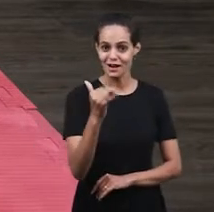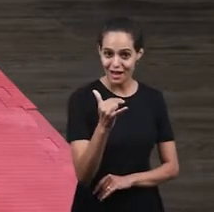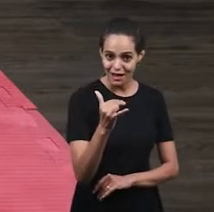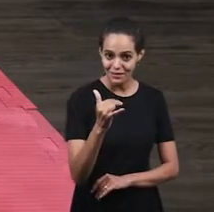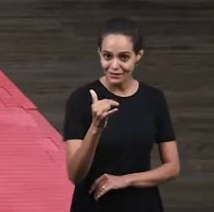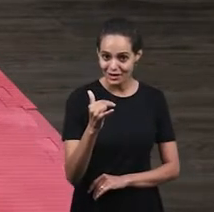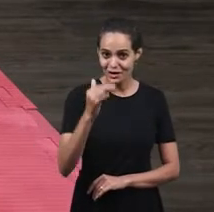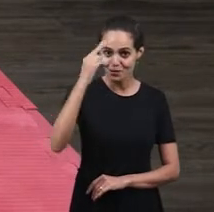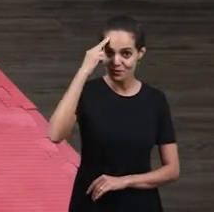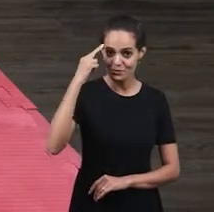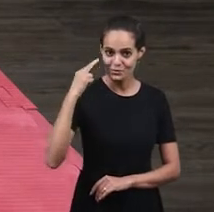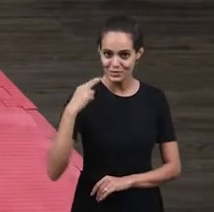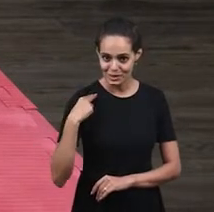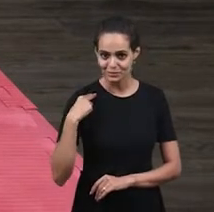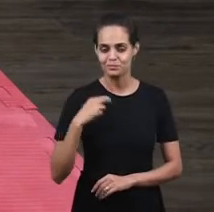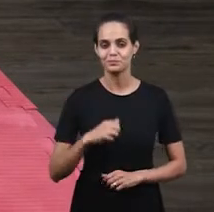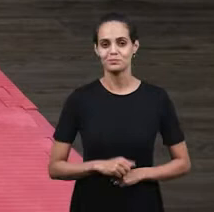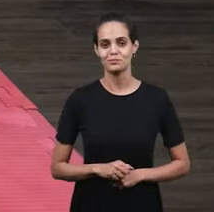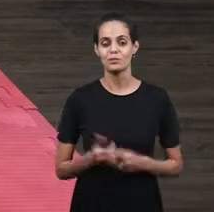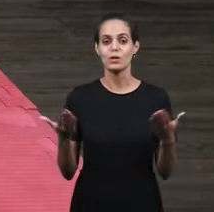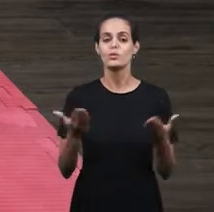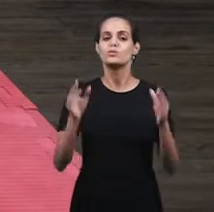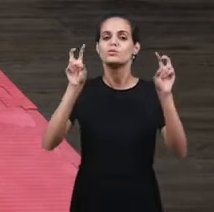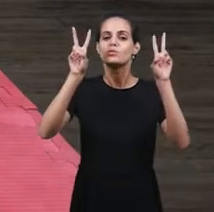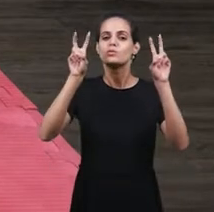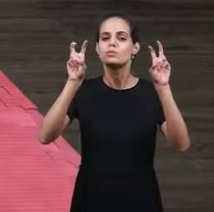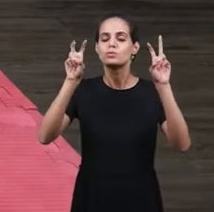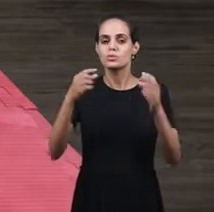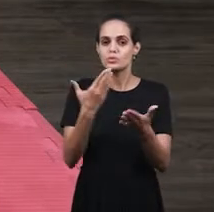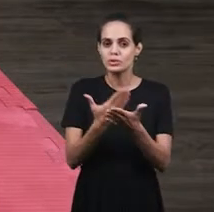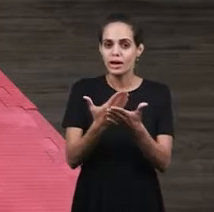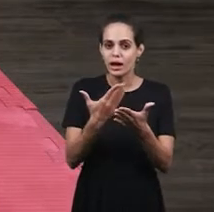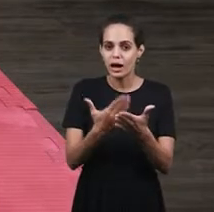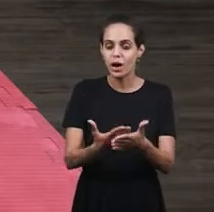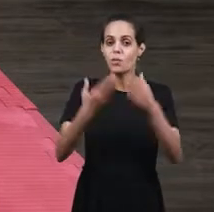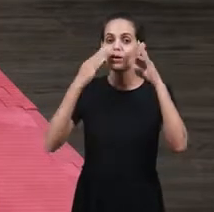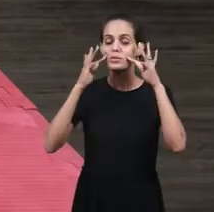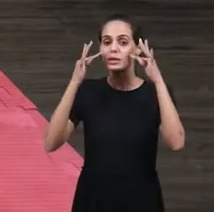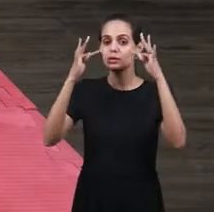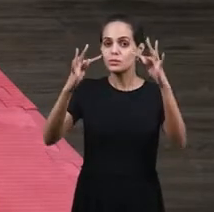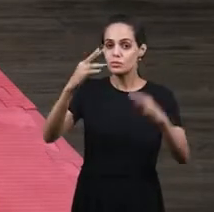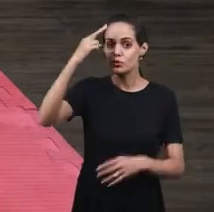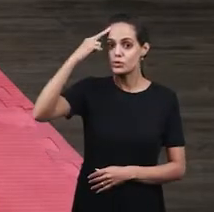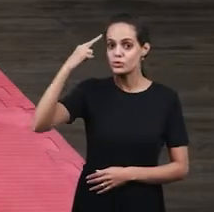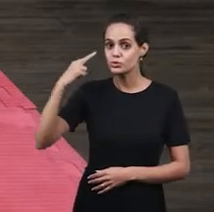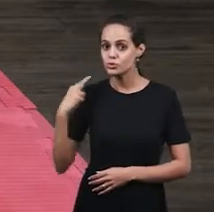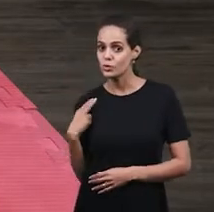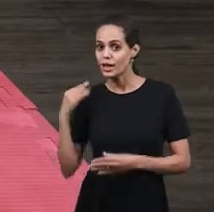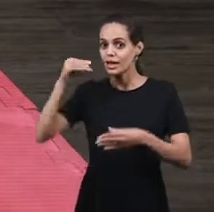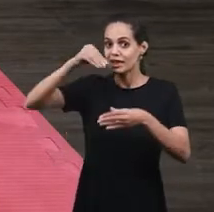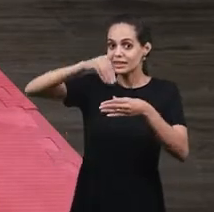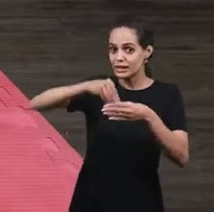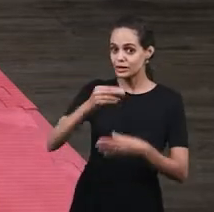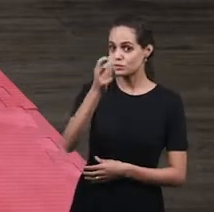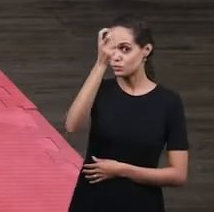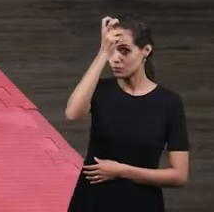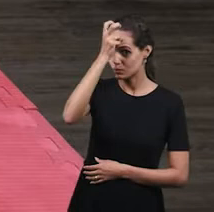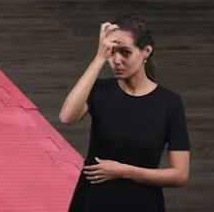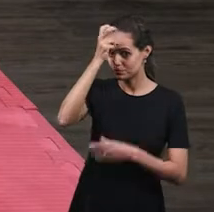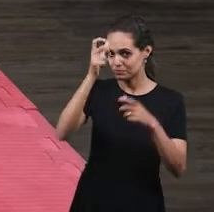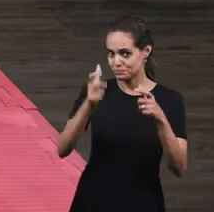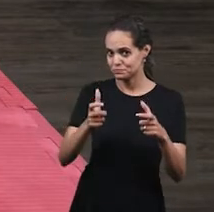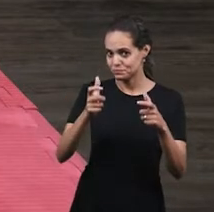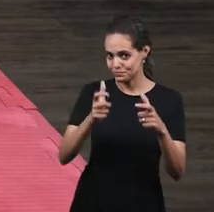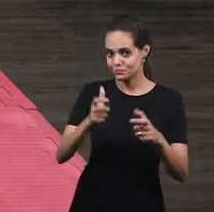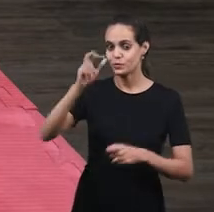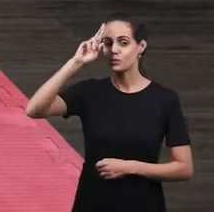con él. Hoy el tema de la clase es el testimonio de José en Egipto. El